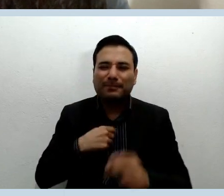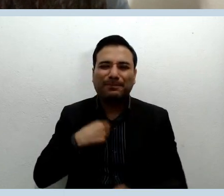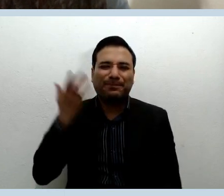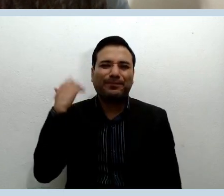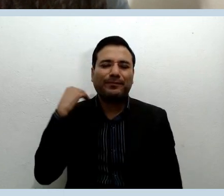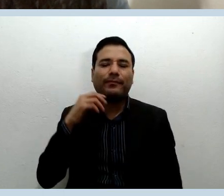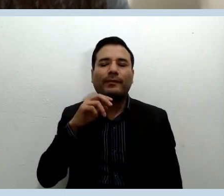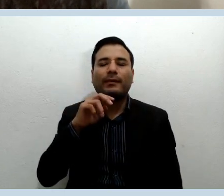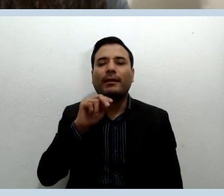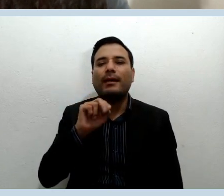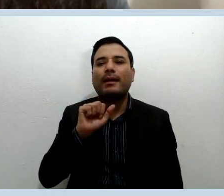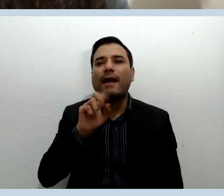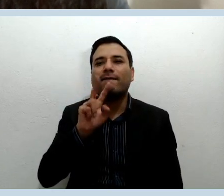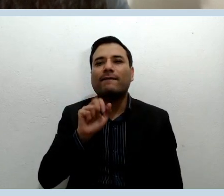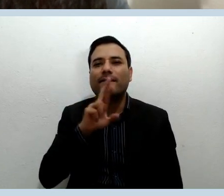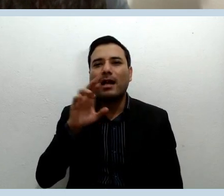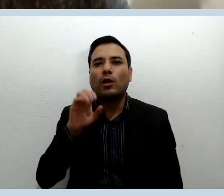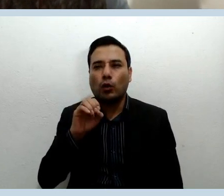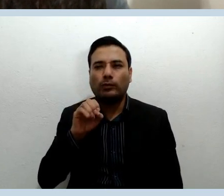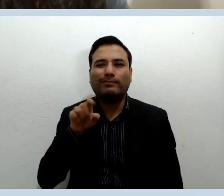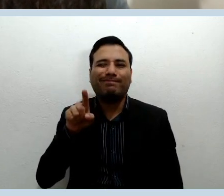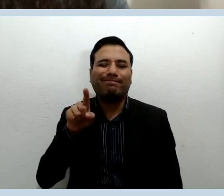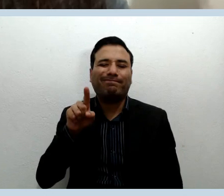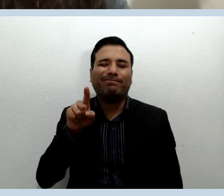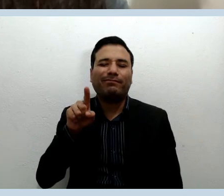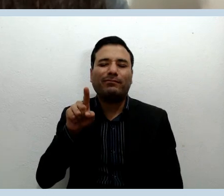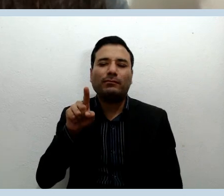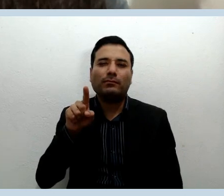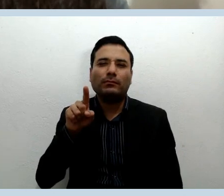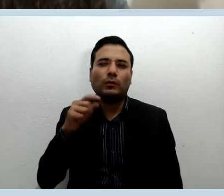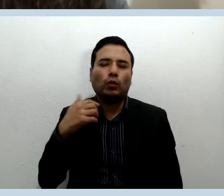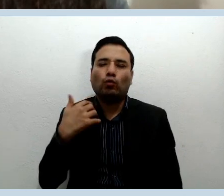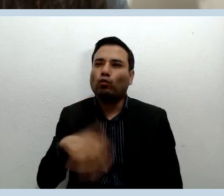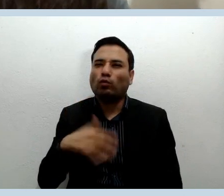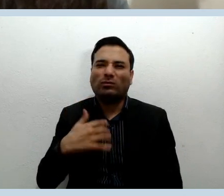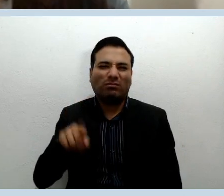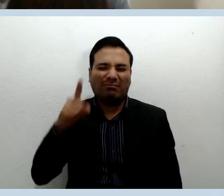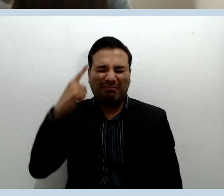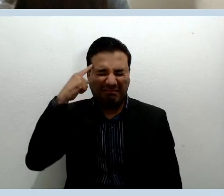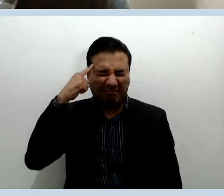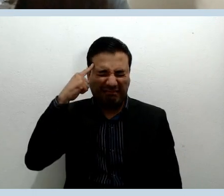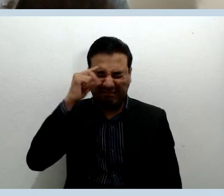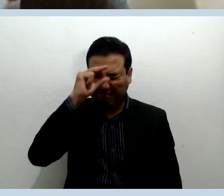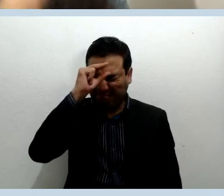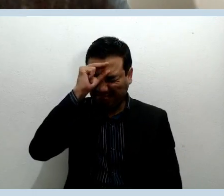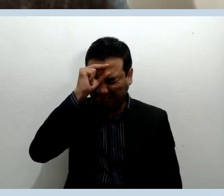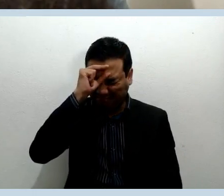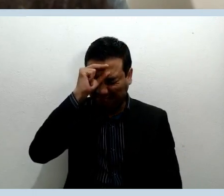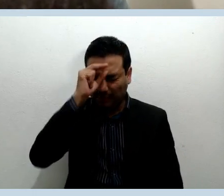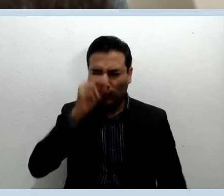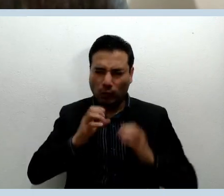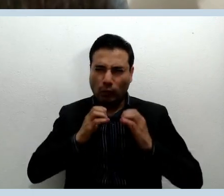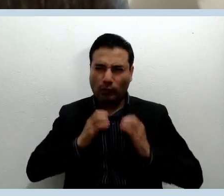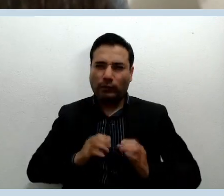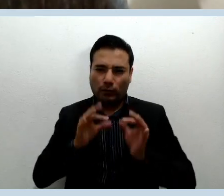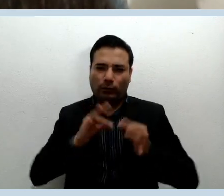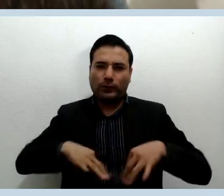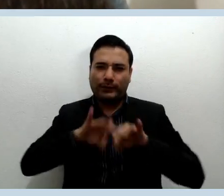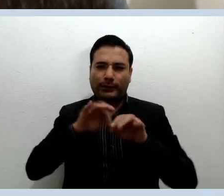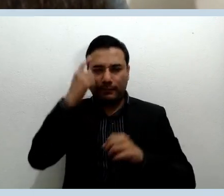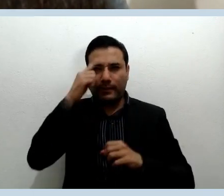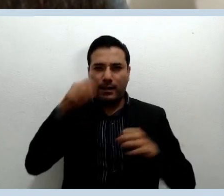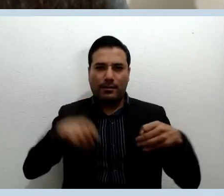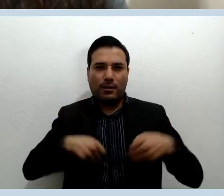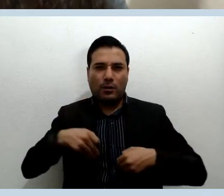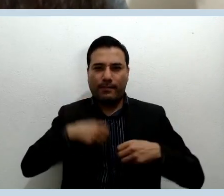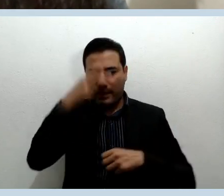mí un una figura una mente un una cuerpa muy importante para el teatro mexicano en este momento